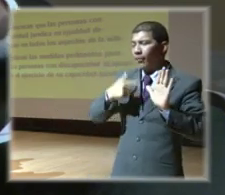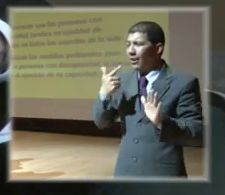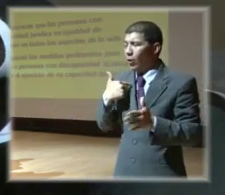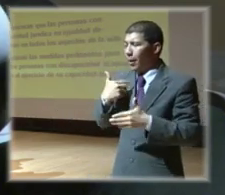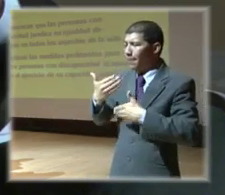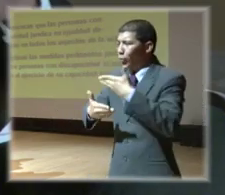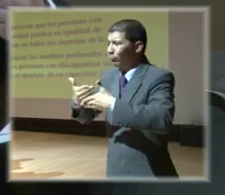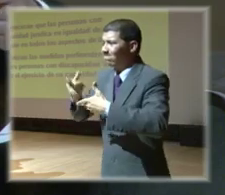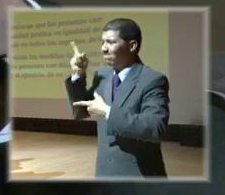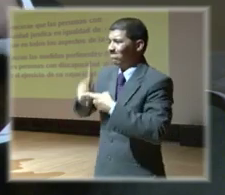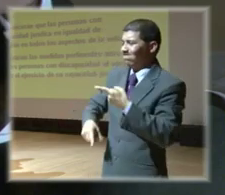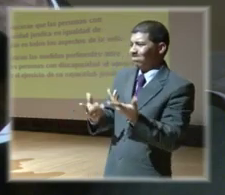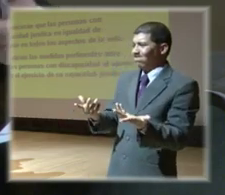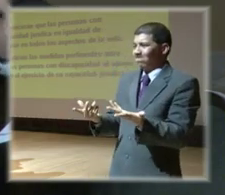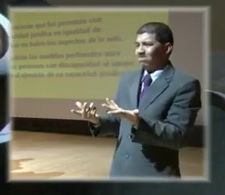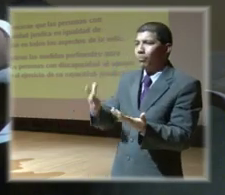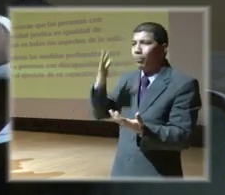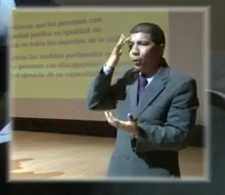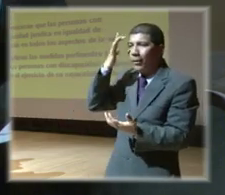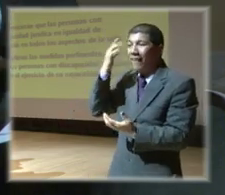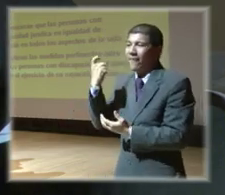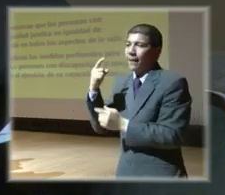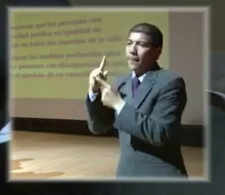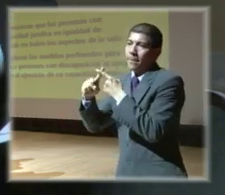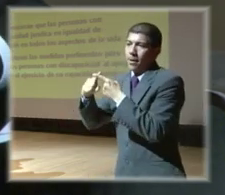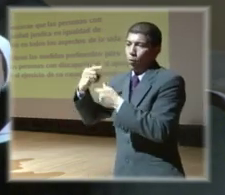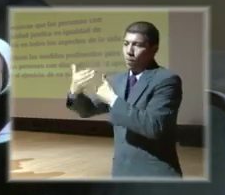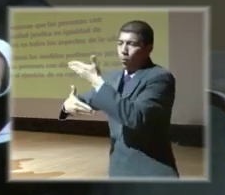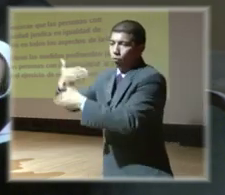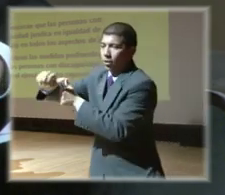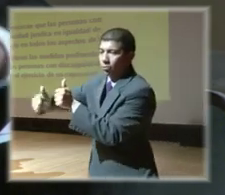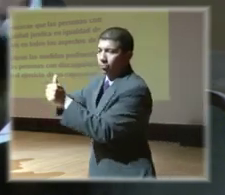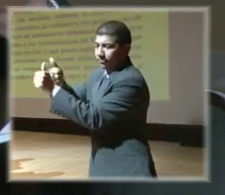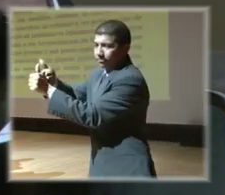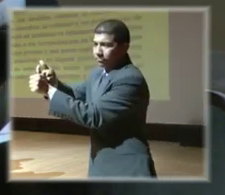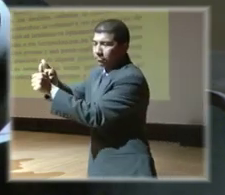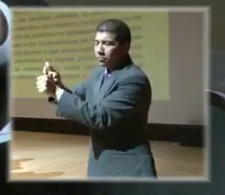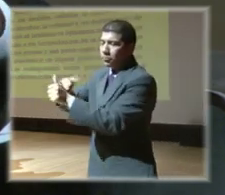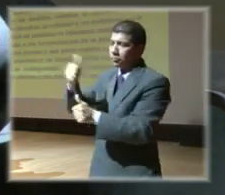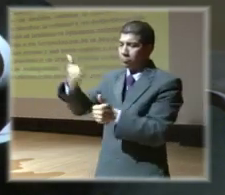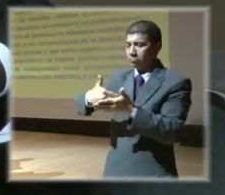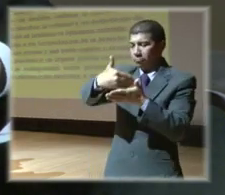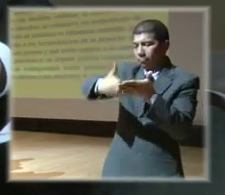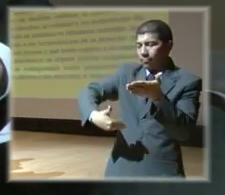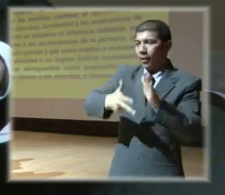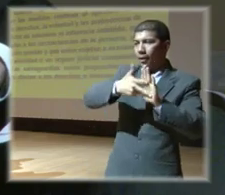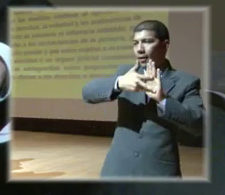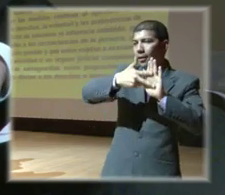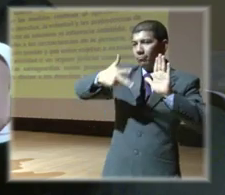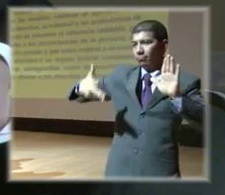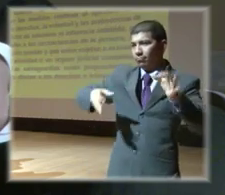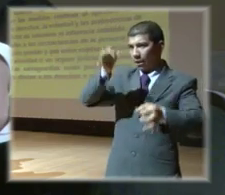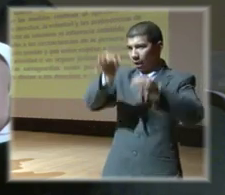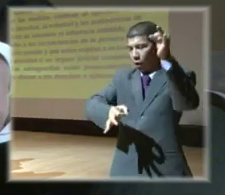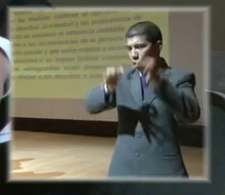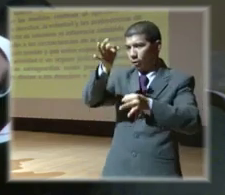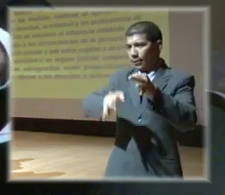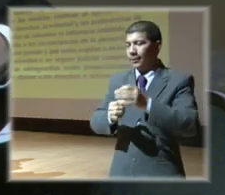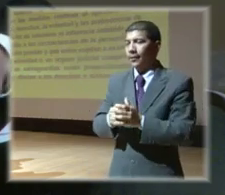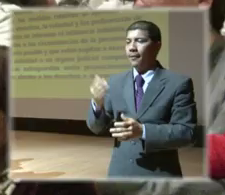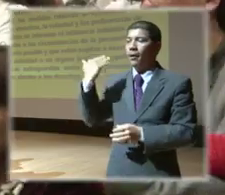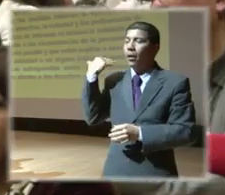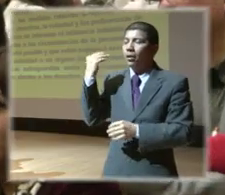decir, porque no se ha iniciado un proceso de interdicción. Y en el comunicado número 8 del 2014, la última decisión que me parece relevante mencionar.